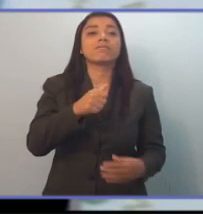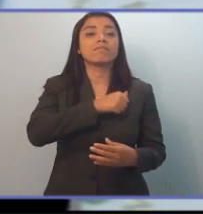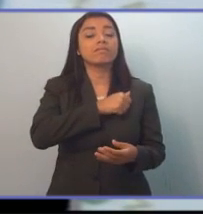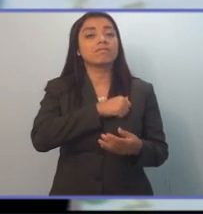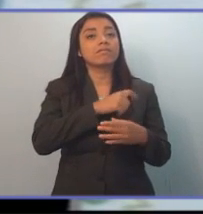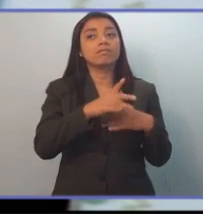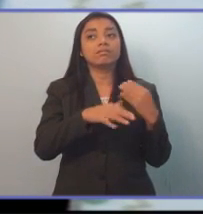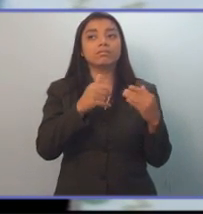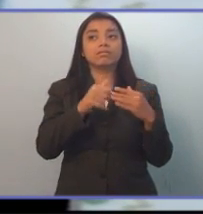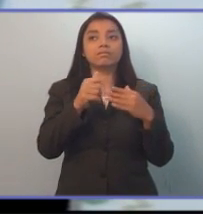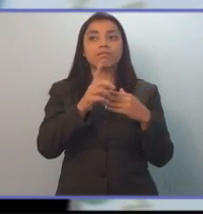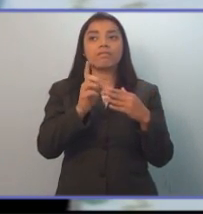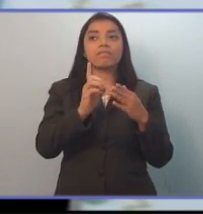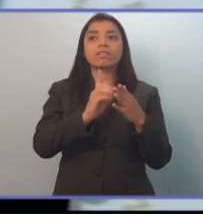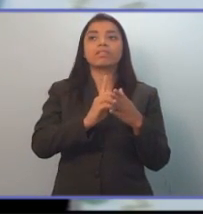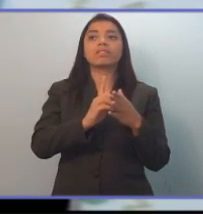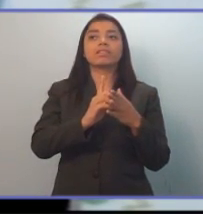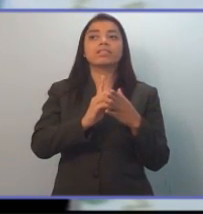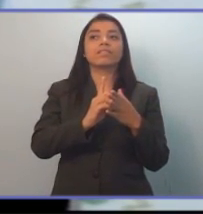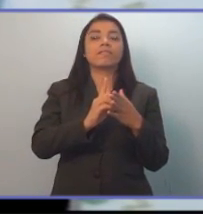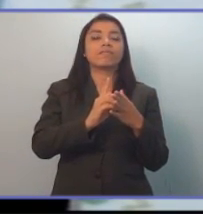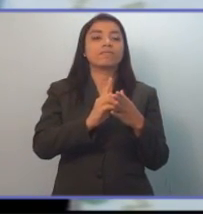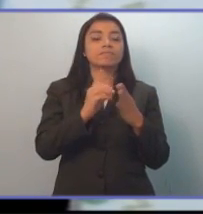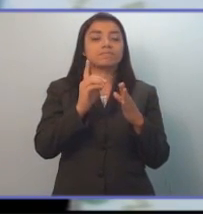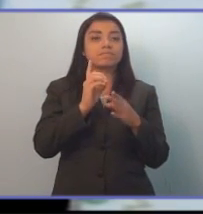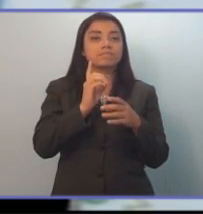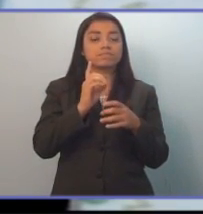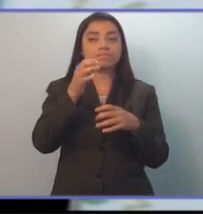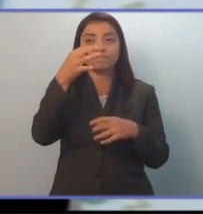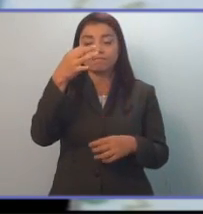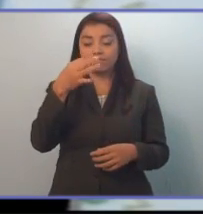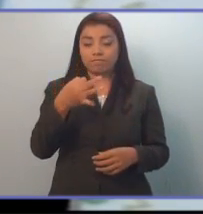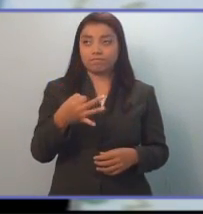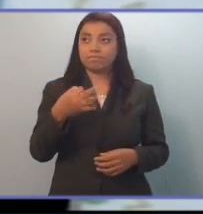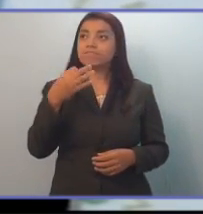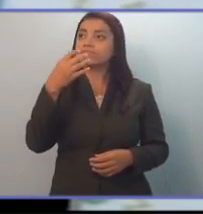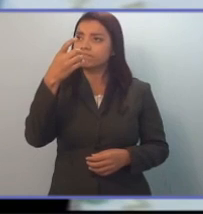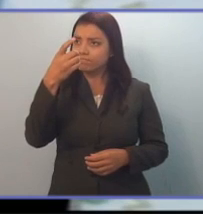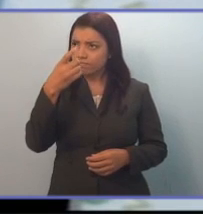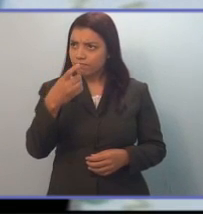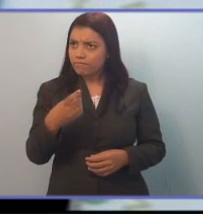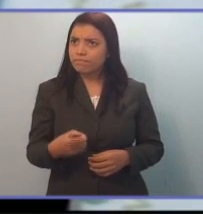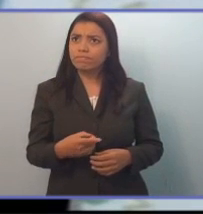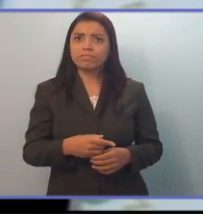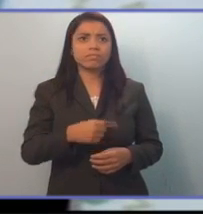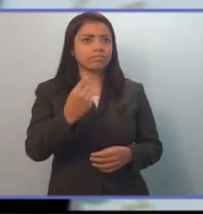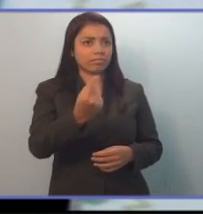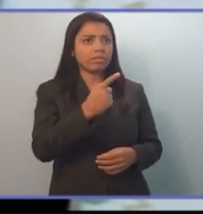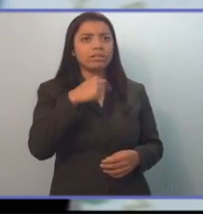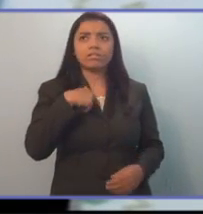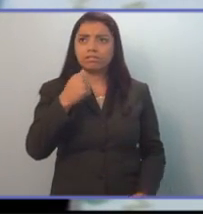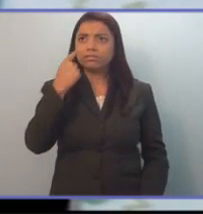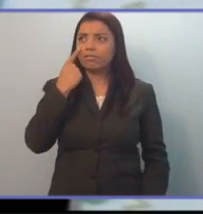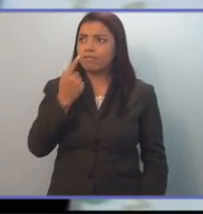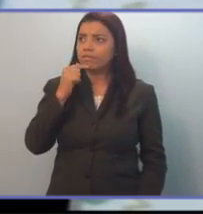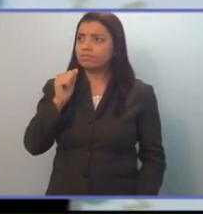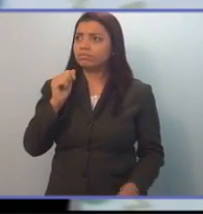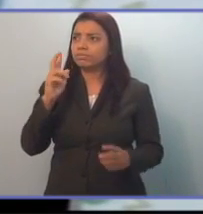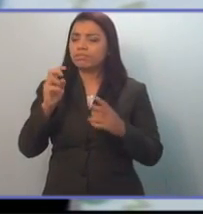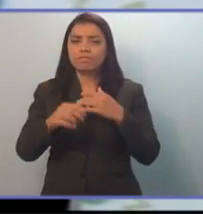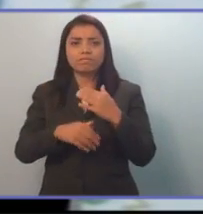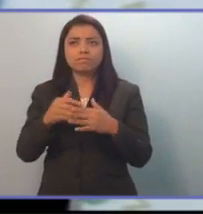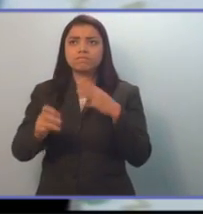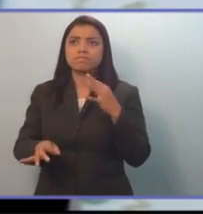por la disciplina y el buen trabajo del funcionario, y puedo observar que sí he sido denunciado en investigación